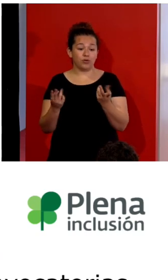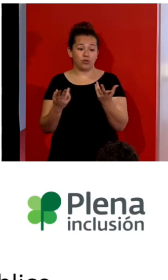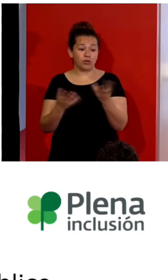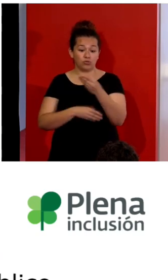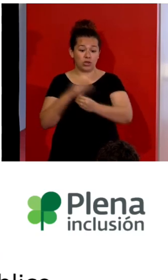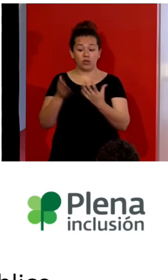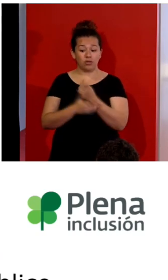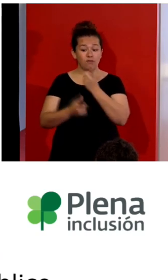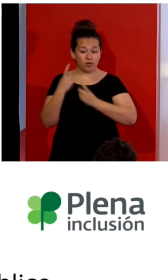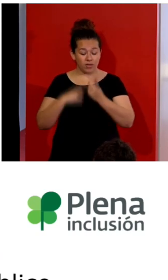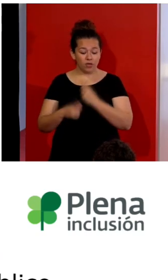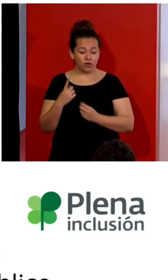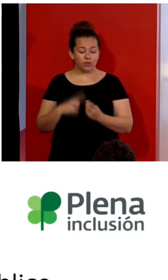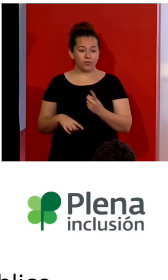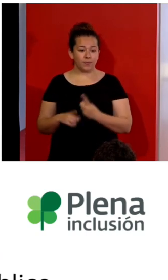información,